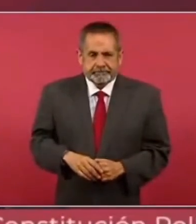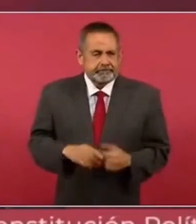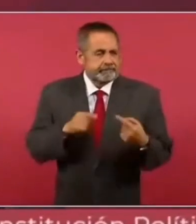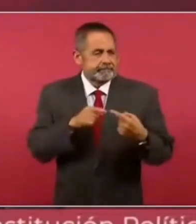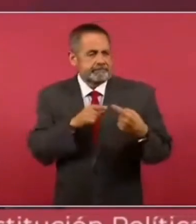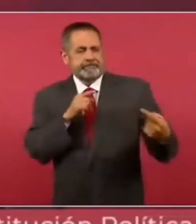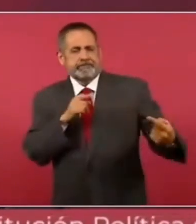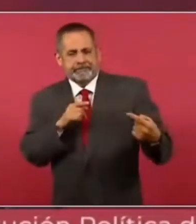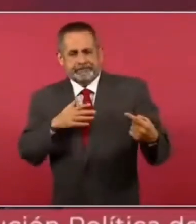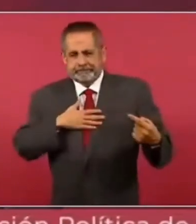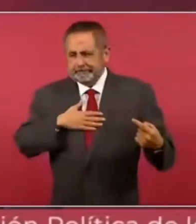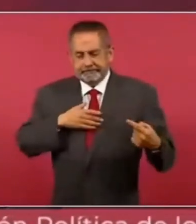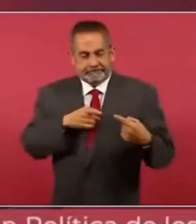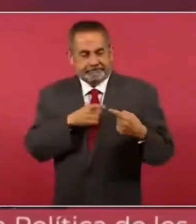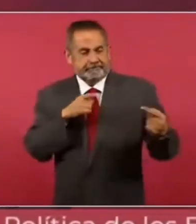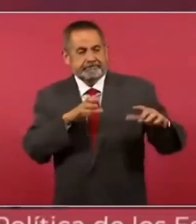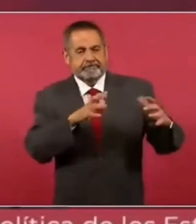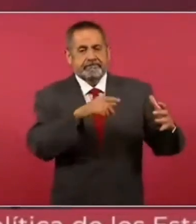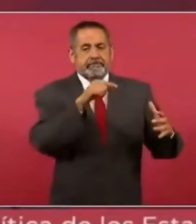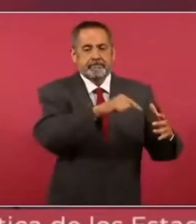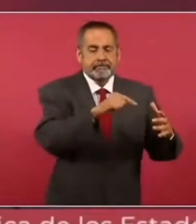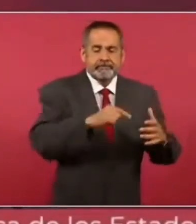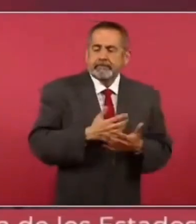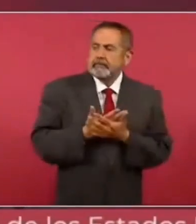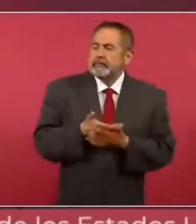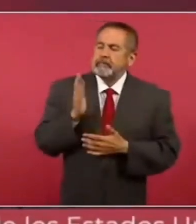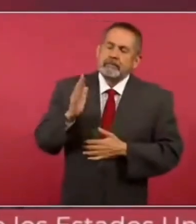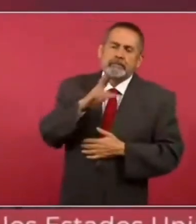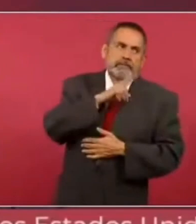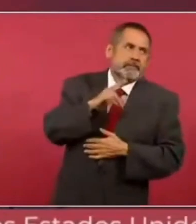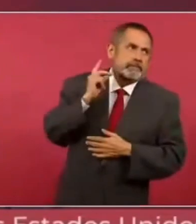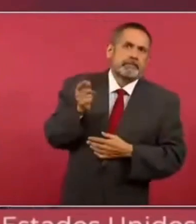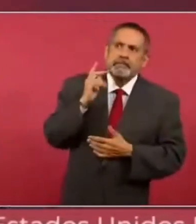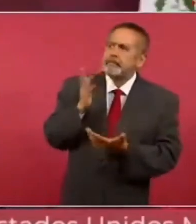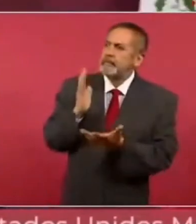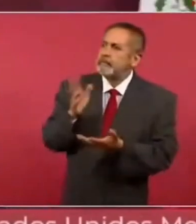adversarios nuestros, opositores, que están contando los días,